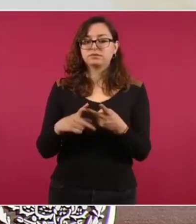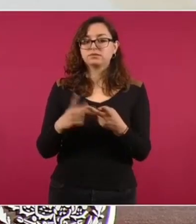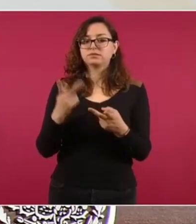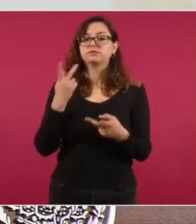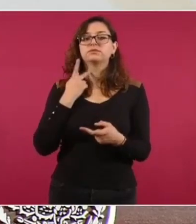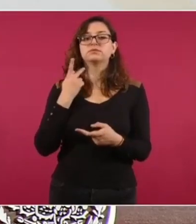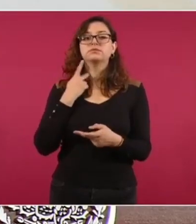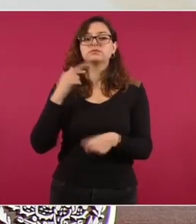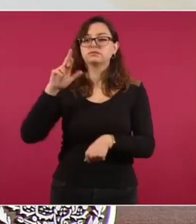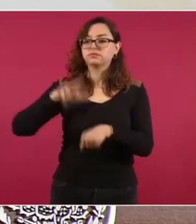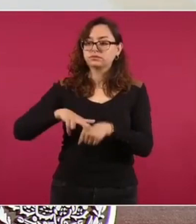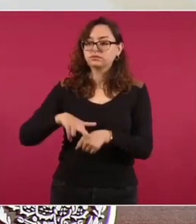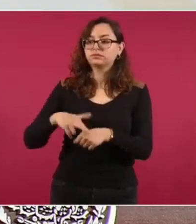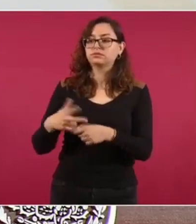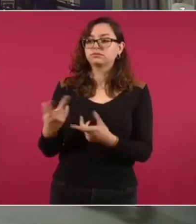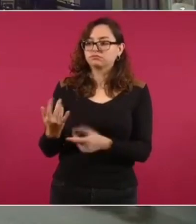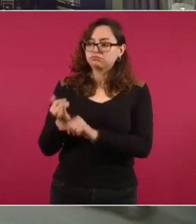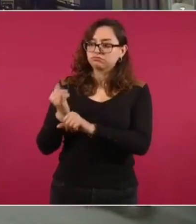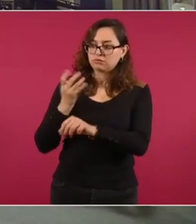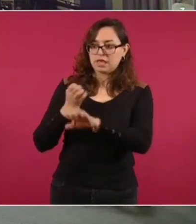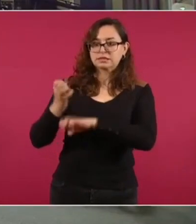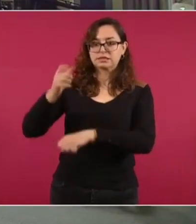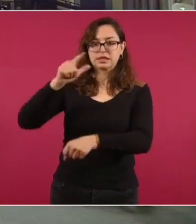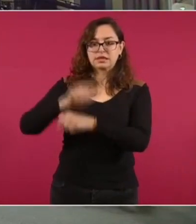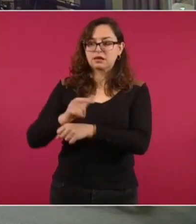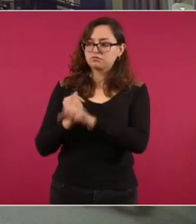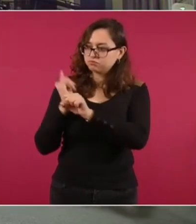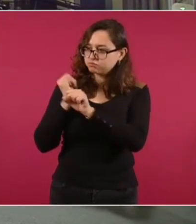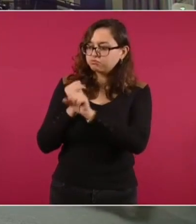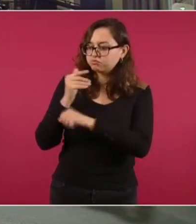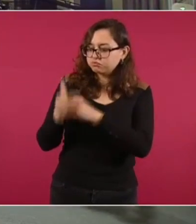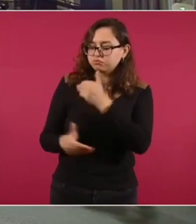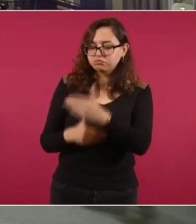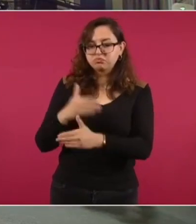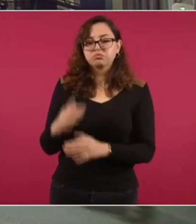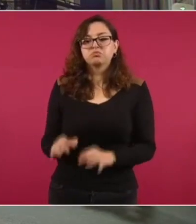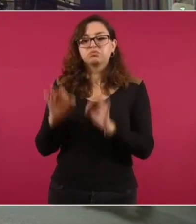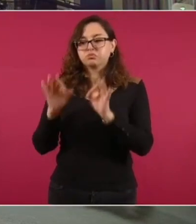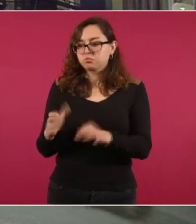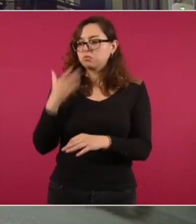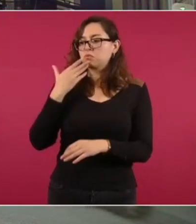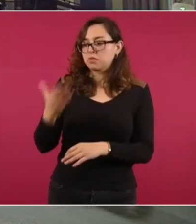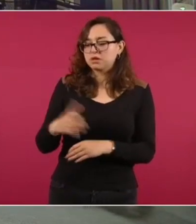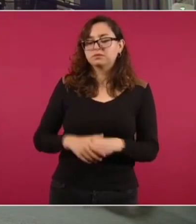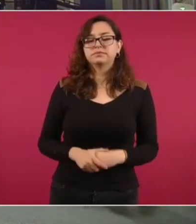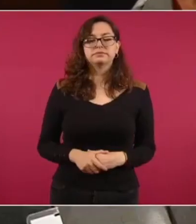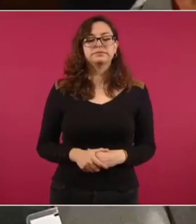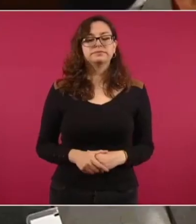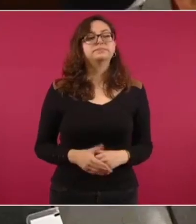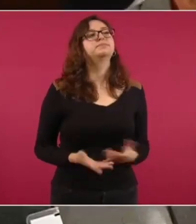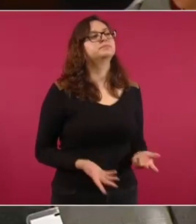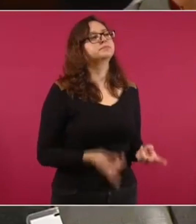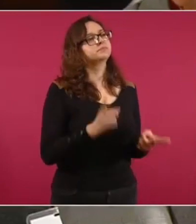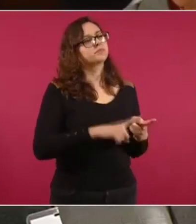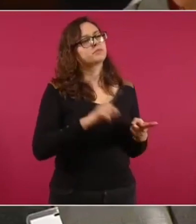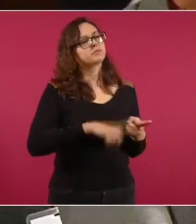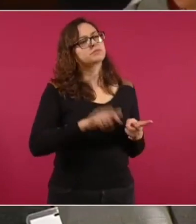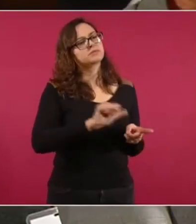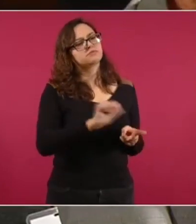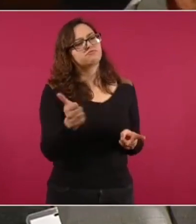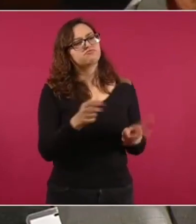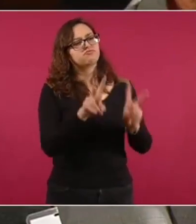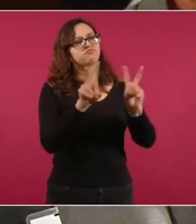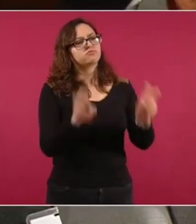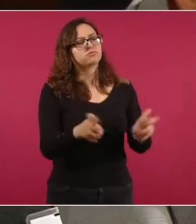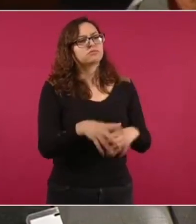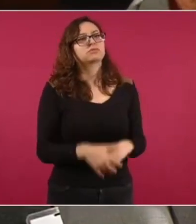a cabo la investigación y están haciendo un buen trabajo. Presidente, y en un segundo tema, hace unos días, la semana pasada en particular, el